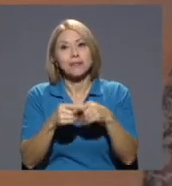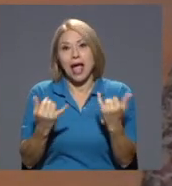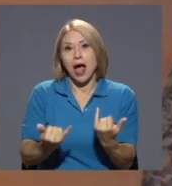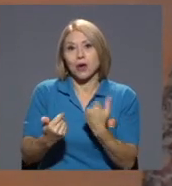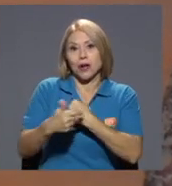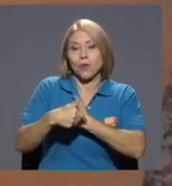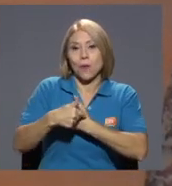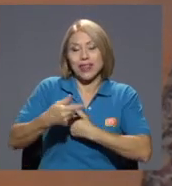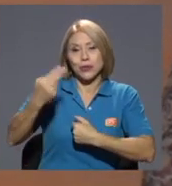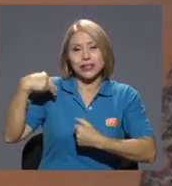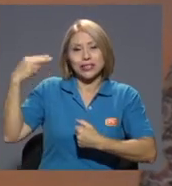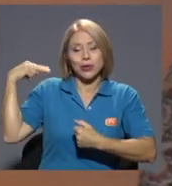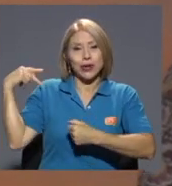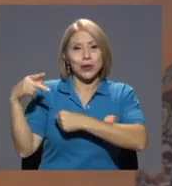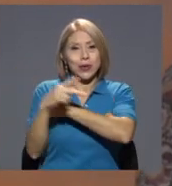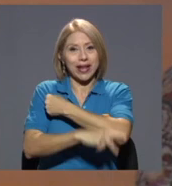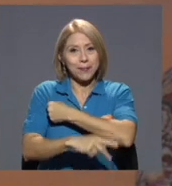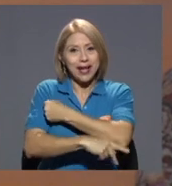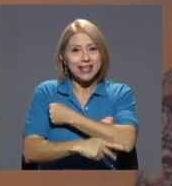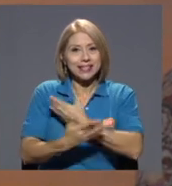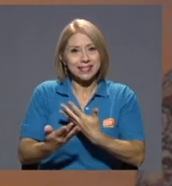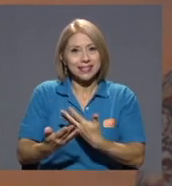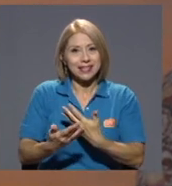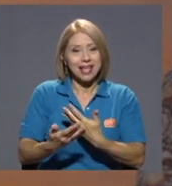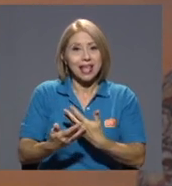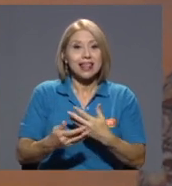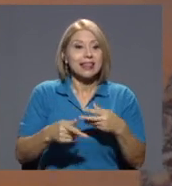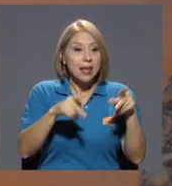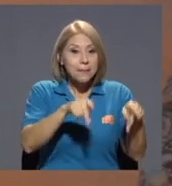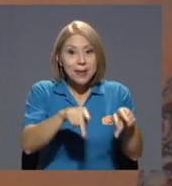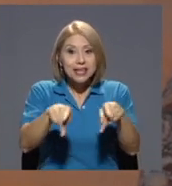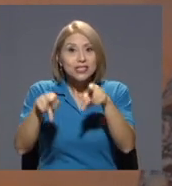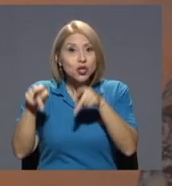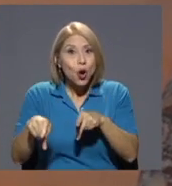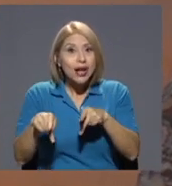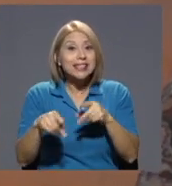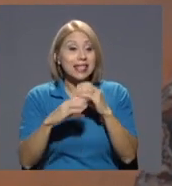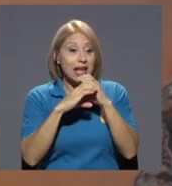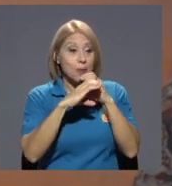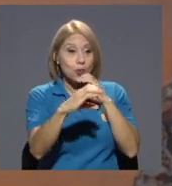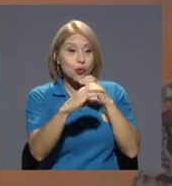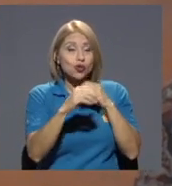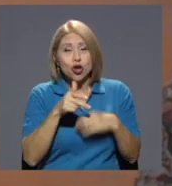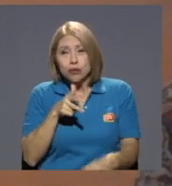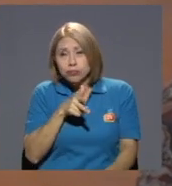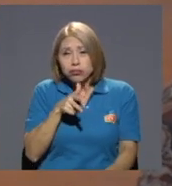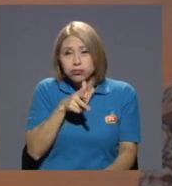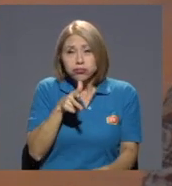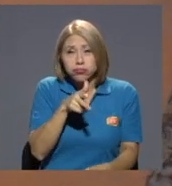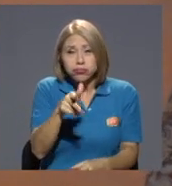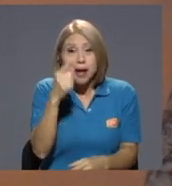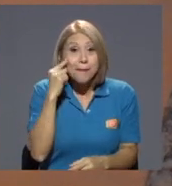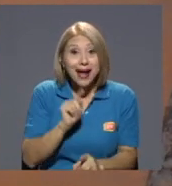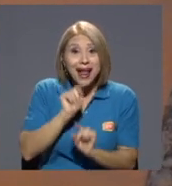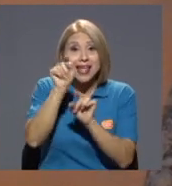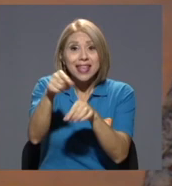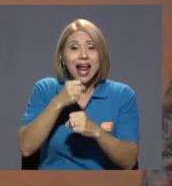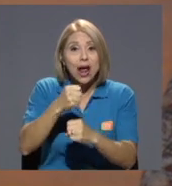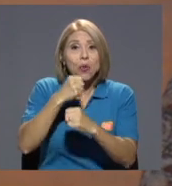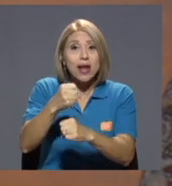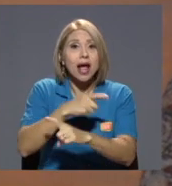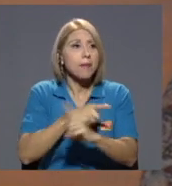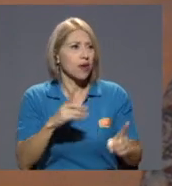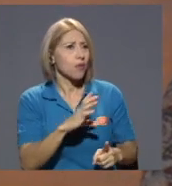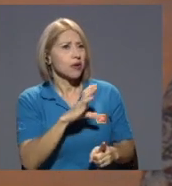que personas que fueron movidas en transportes para manifestar sus indignaciones en momentos determinados sufrieron